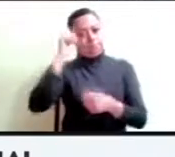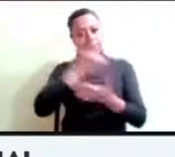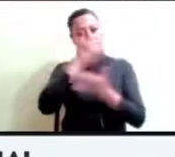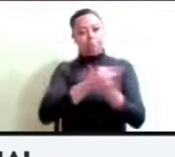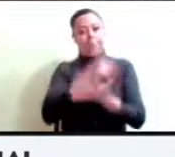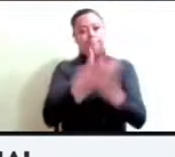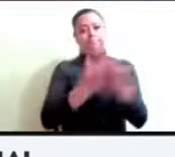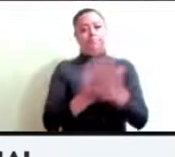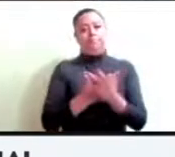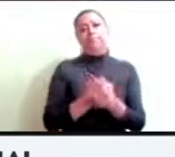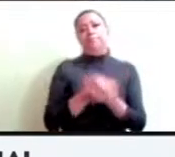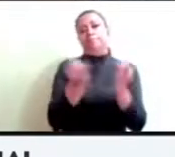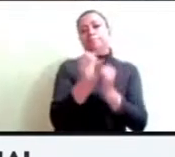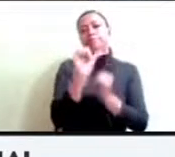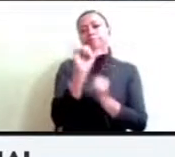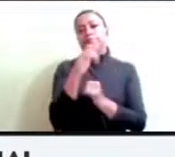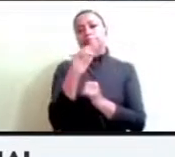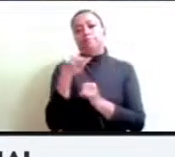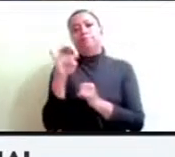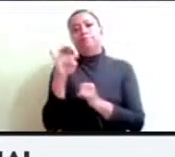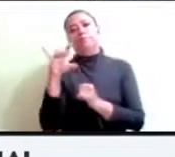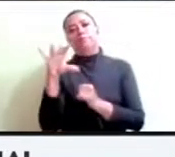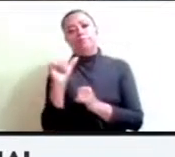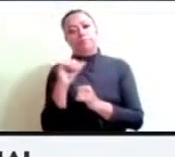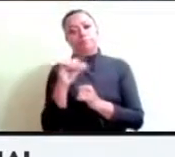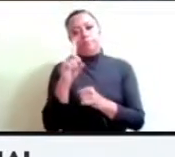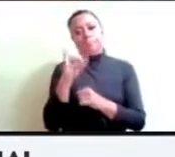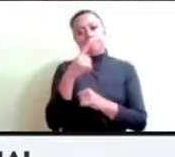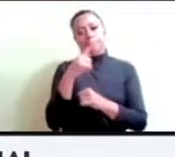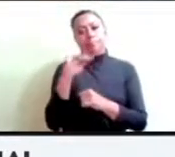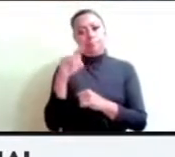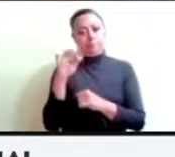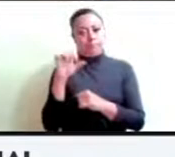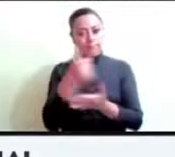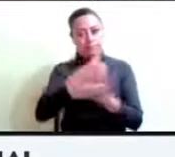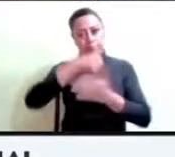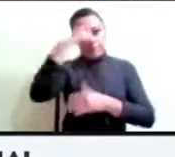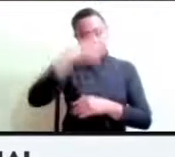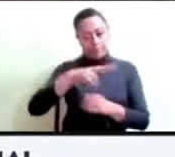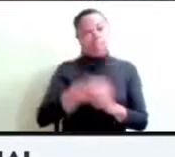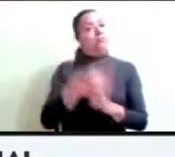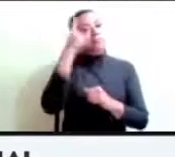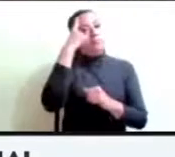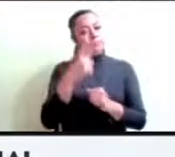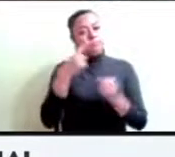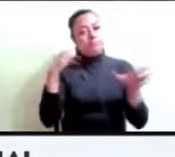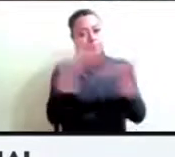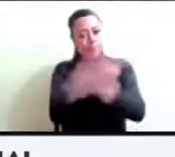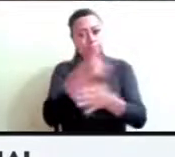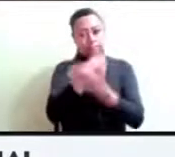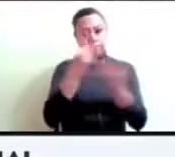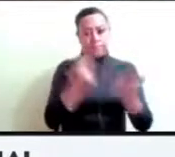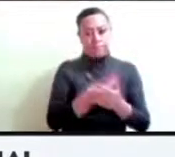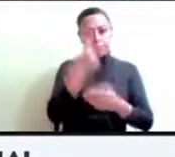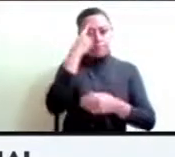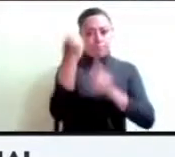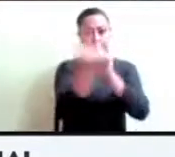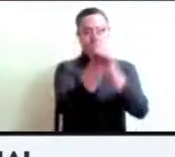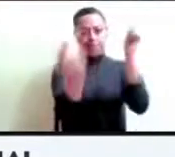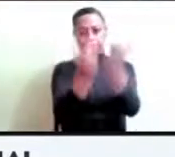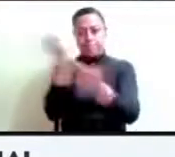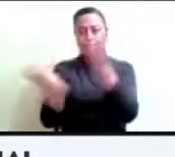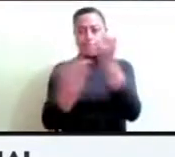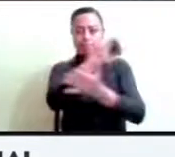Innovación Pública, ambos de la Ciudad de México, a modificar de inmediato el programa para la consulta de las actas de defunción, a efecto de que